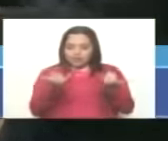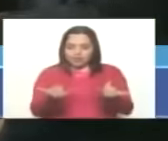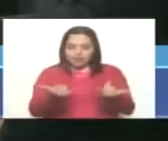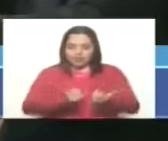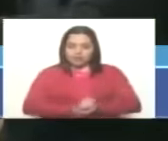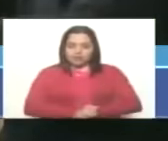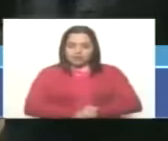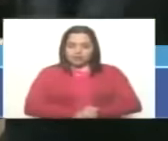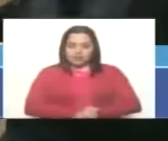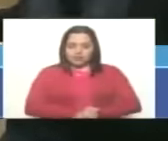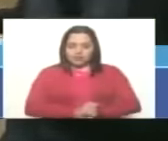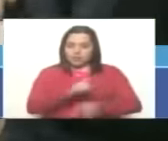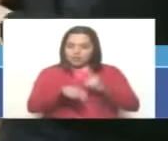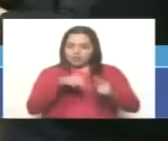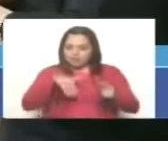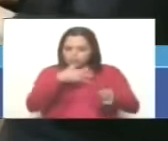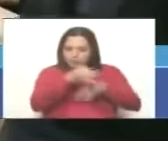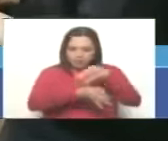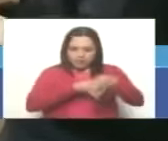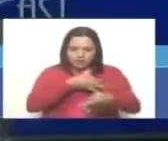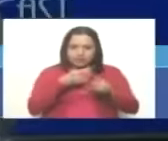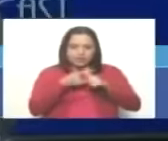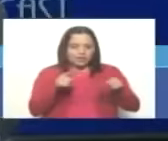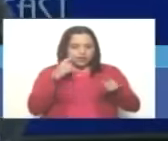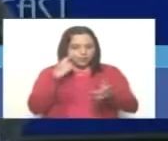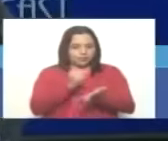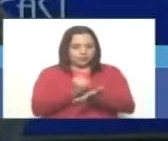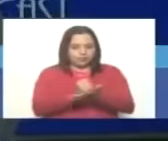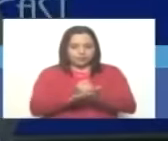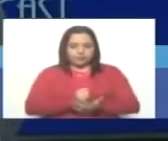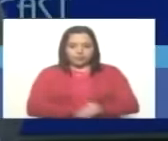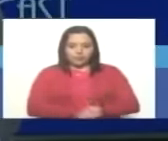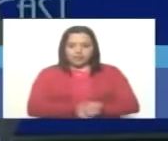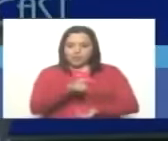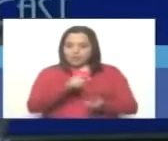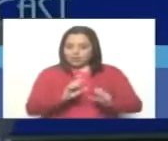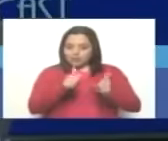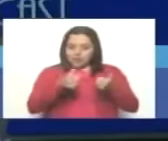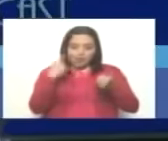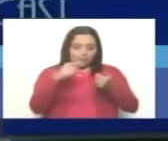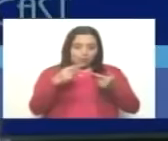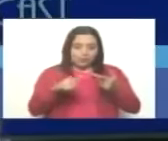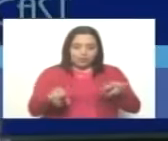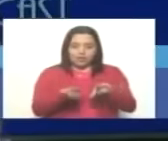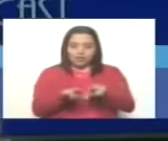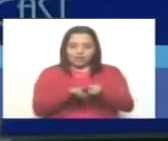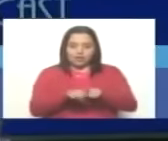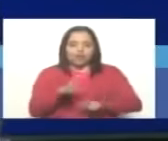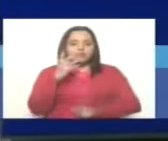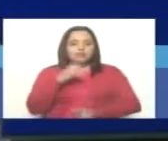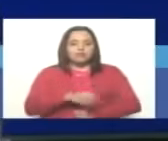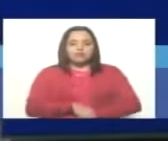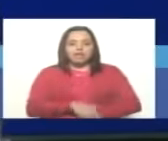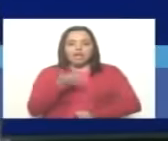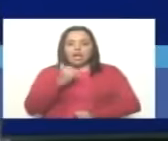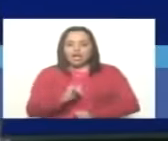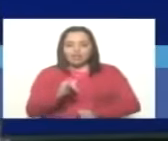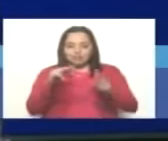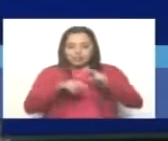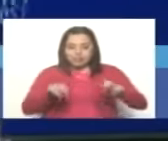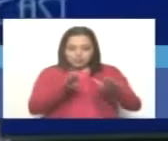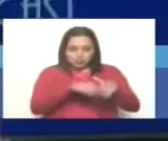lo podemos hablar en el transcurso del programa. Pero fíjate, de ahí fueron surgiendo cosas como esta. Cuando tenemos el expediente en la mano,